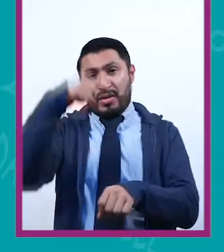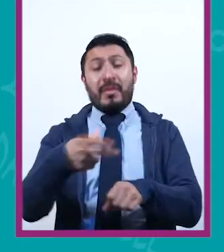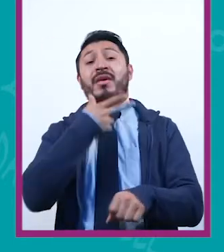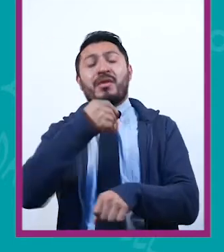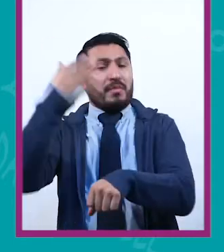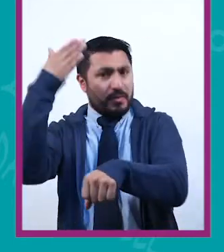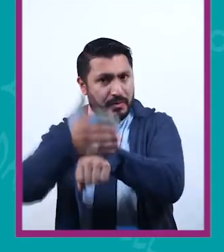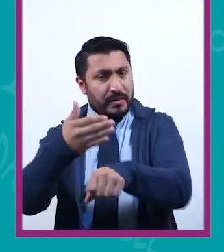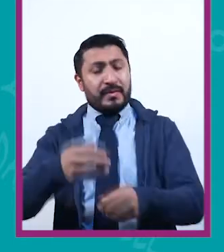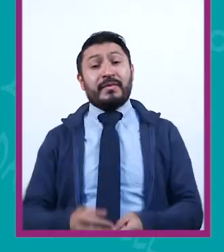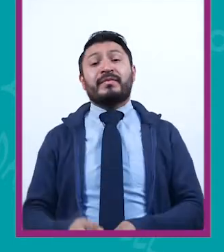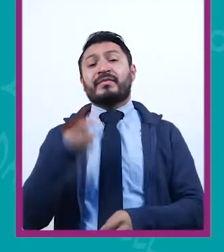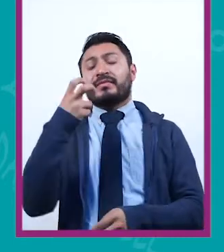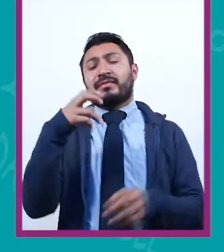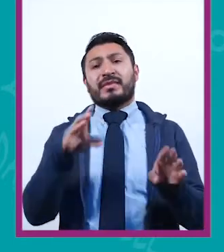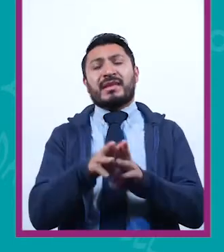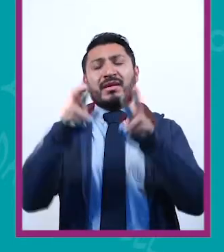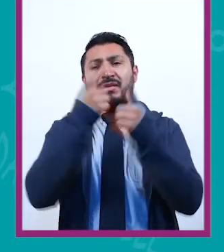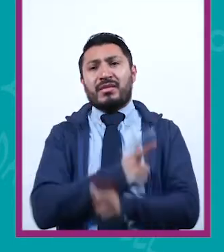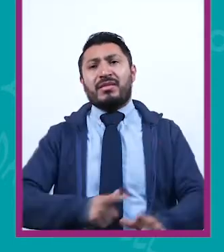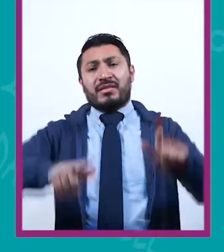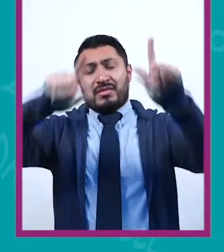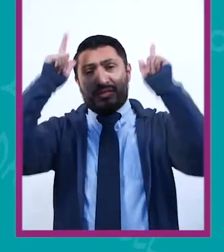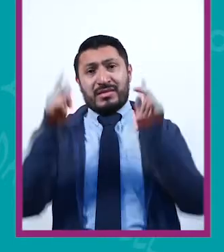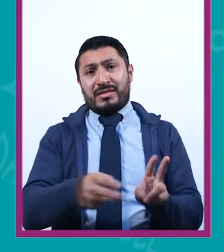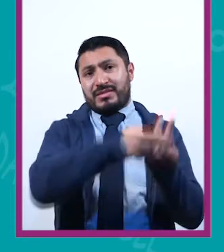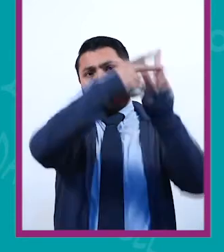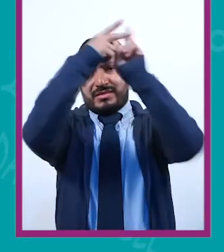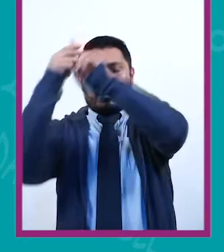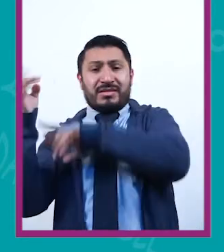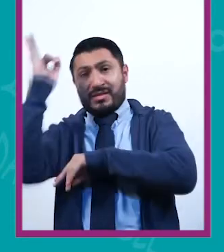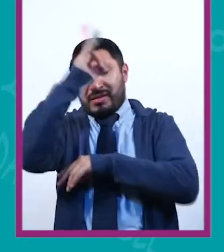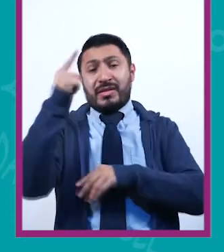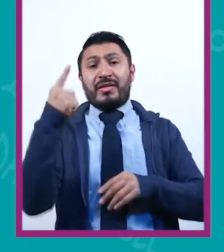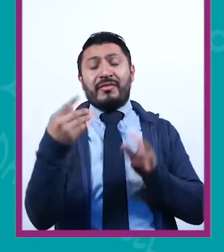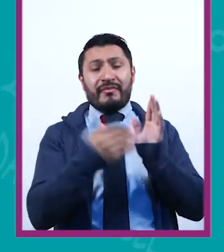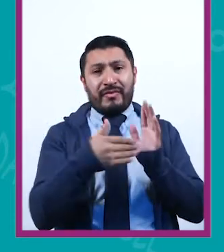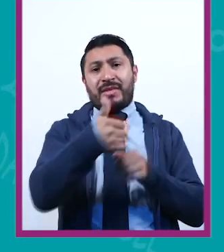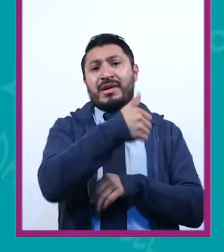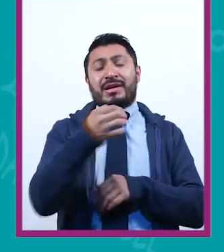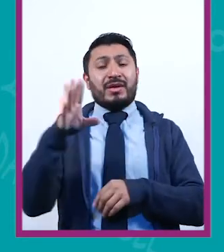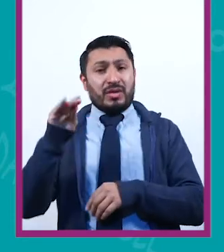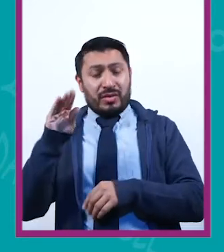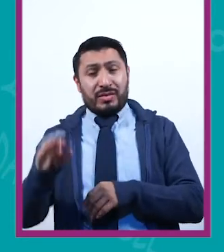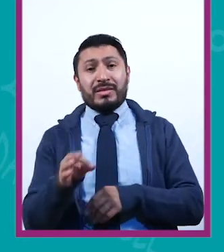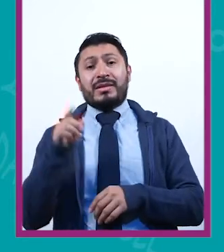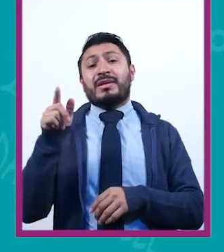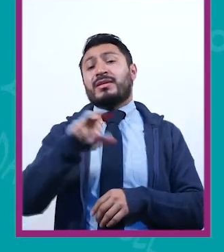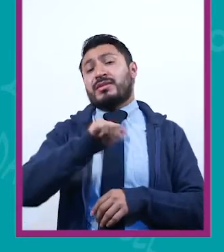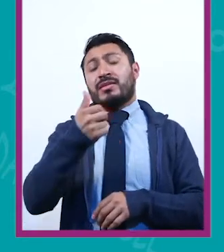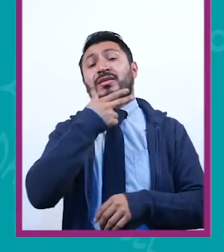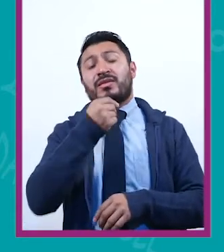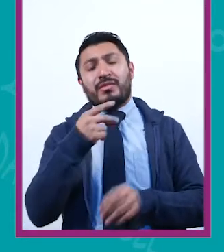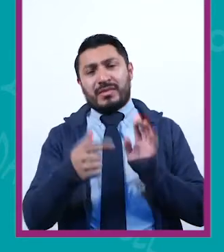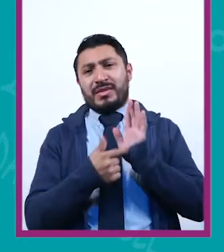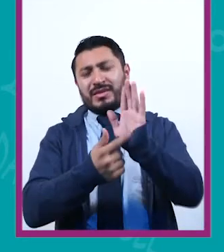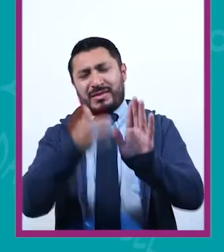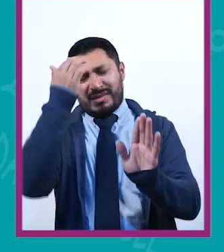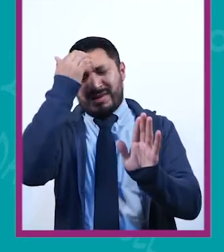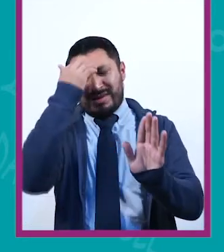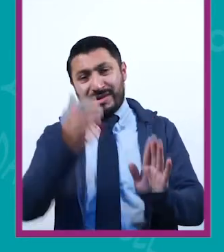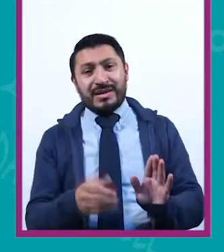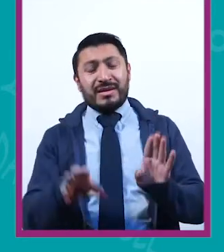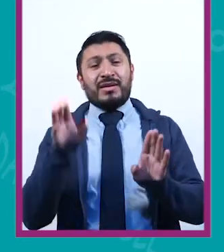para el castigo del hombre. En la Libra Astronómica y Filosófica, en 1690, Sigüenza expone sus